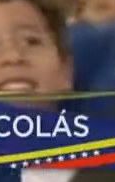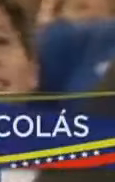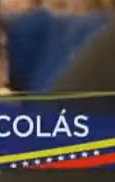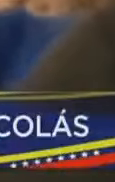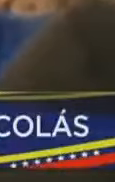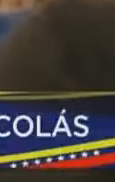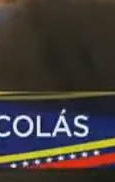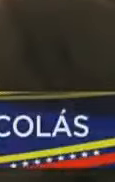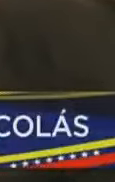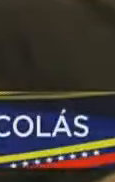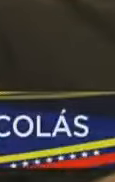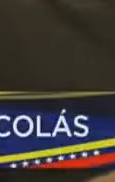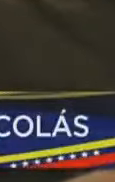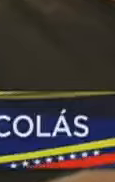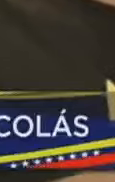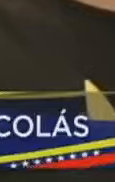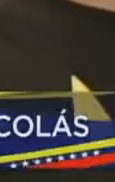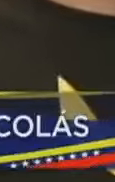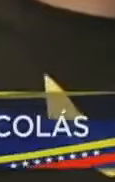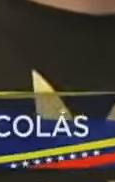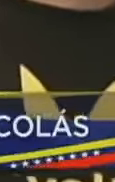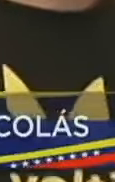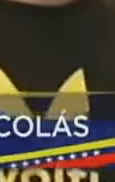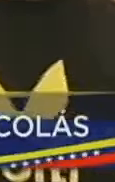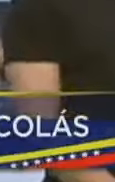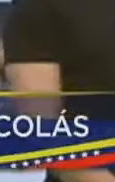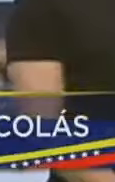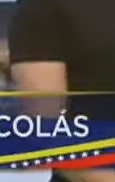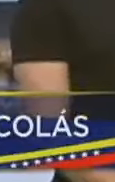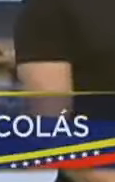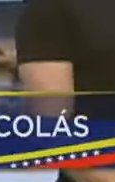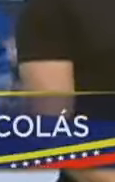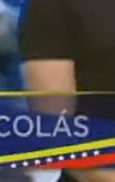Los veo muy enérgicos,